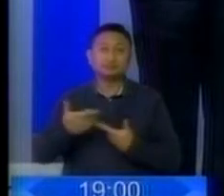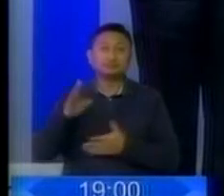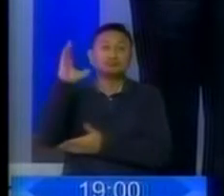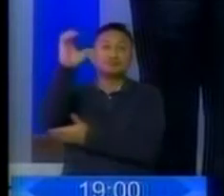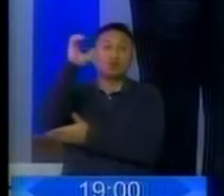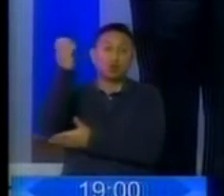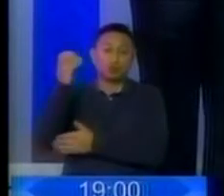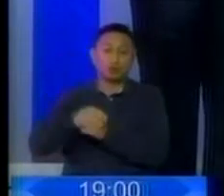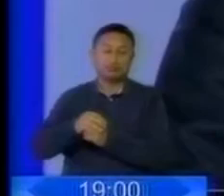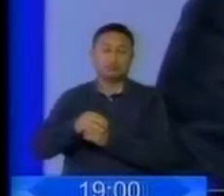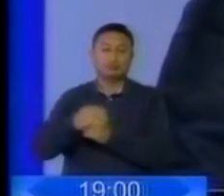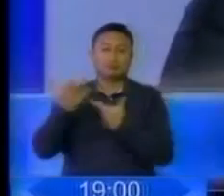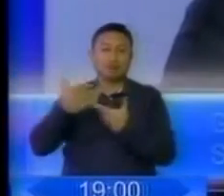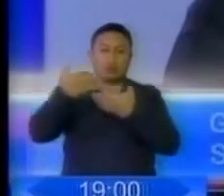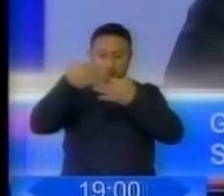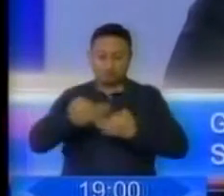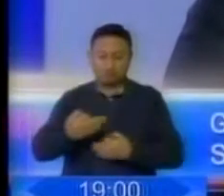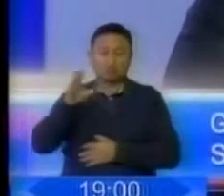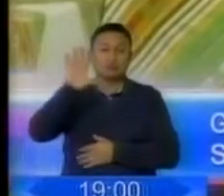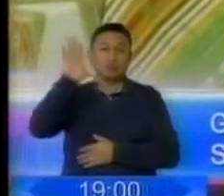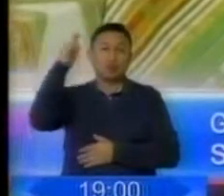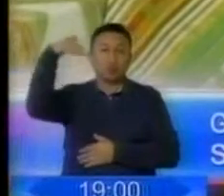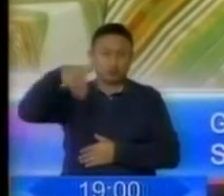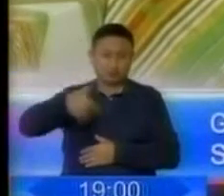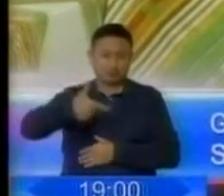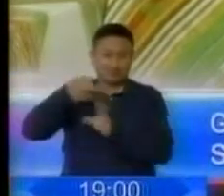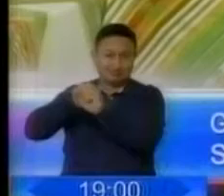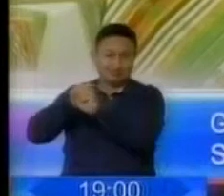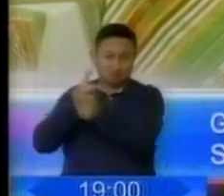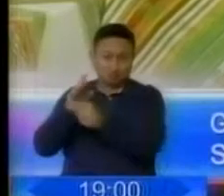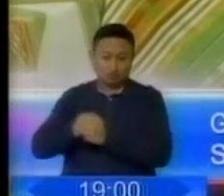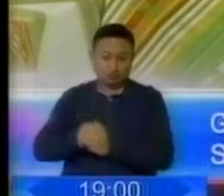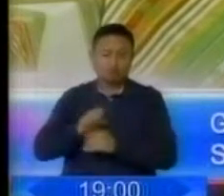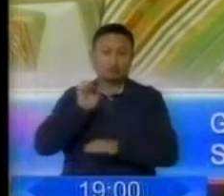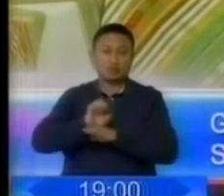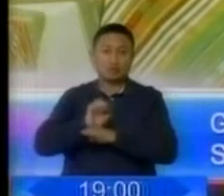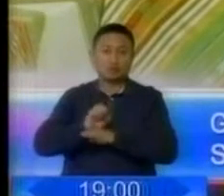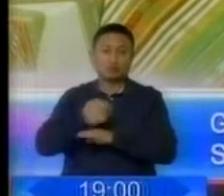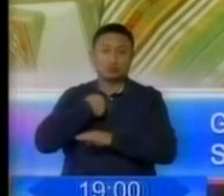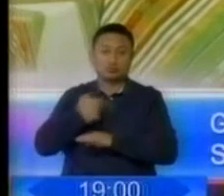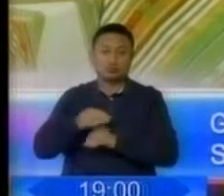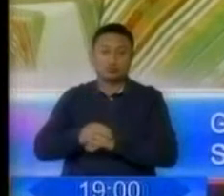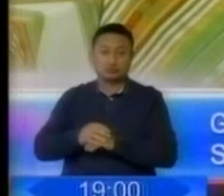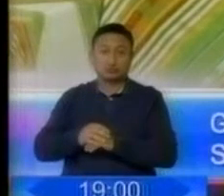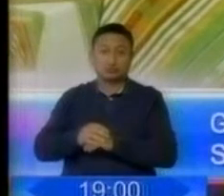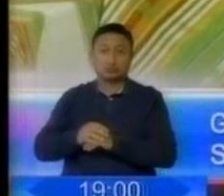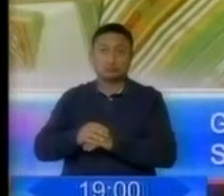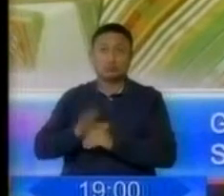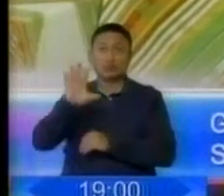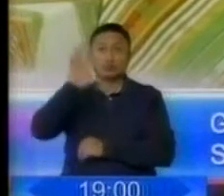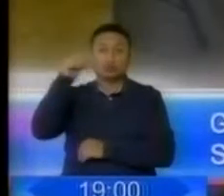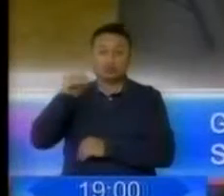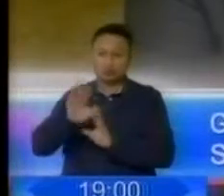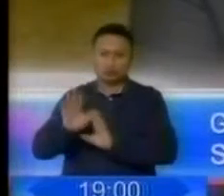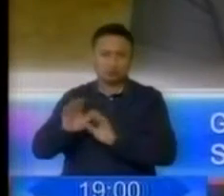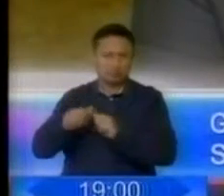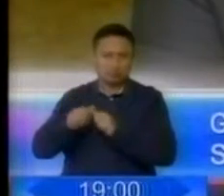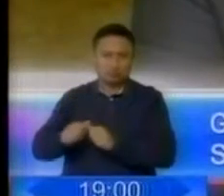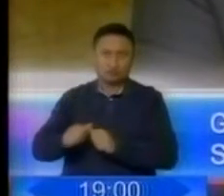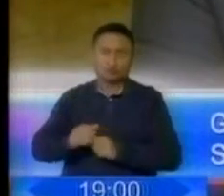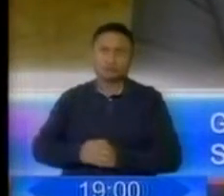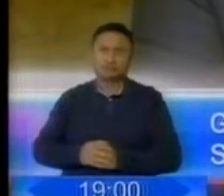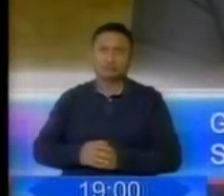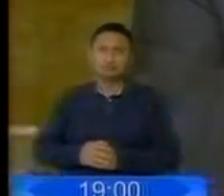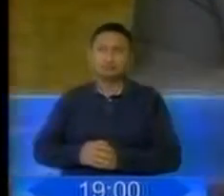de abandonar oficialmente la UNASUR, desde Ecuador se descarta cualquier posibilidad de abandonar este organismo. La posición del